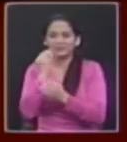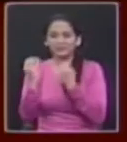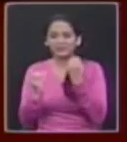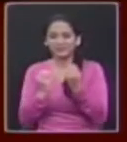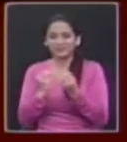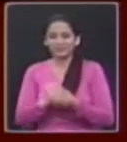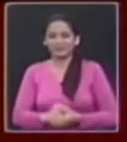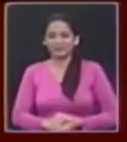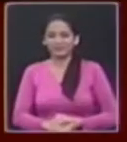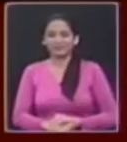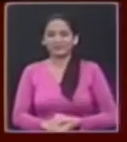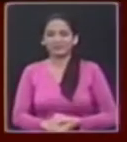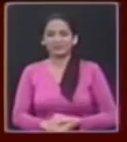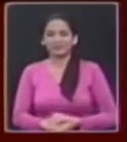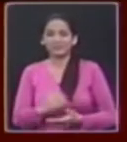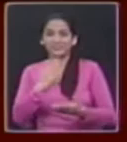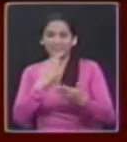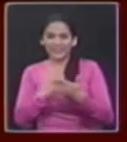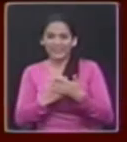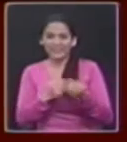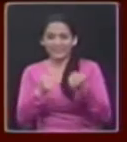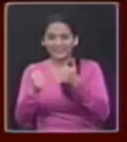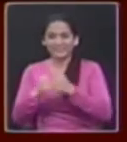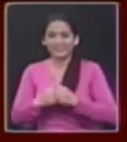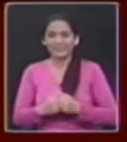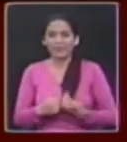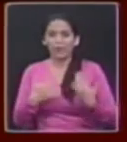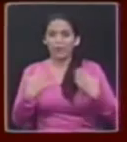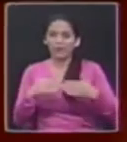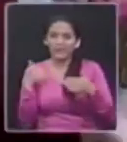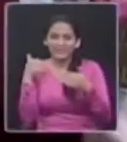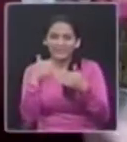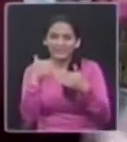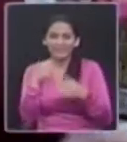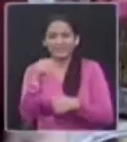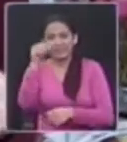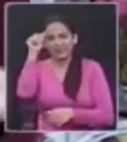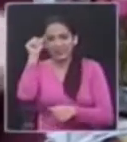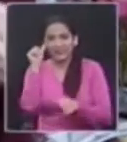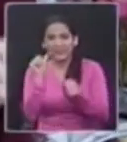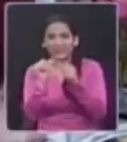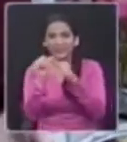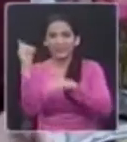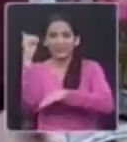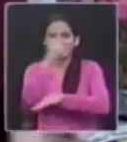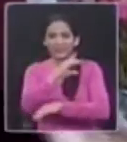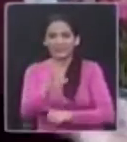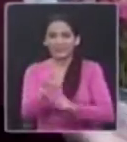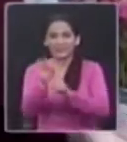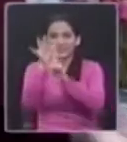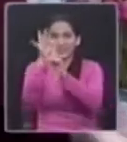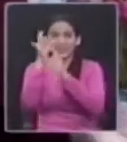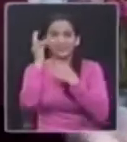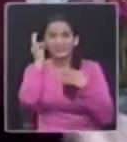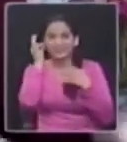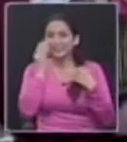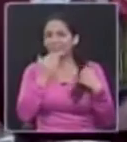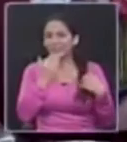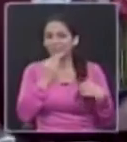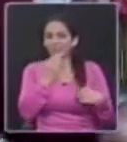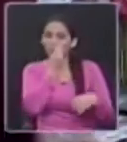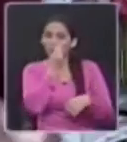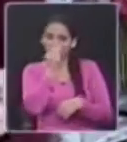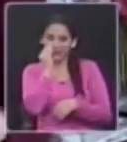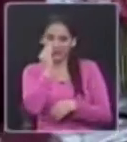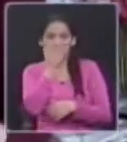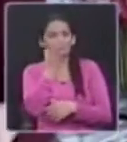Gracias, estudios, y la víspera del Día de la Mujer, por supuesto, me encuentro en Persaflor. ¿Qué mejor regalo para homenajear a una mujer que una